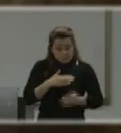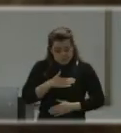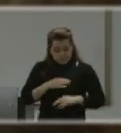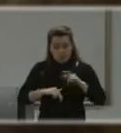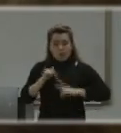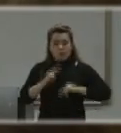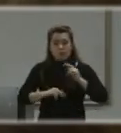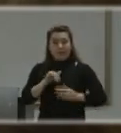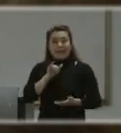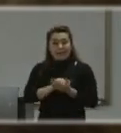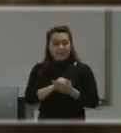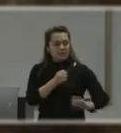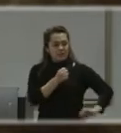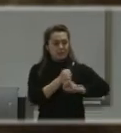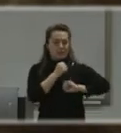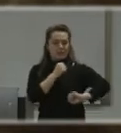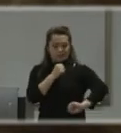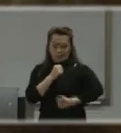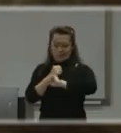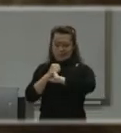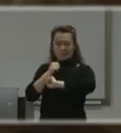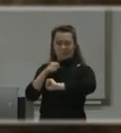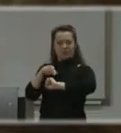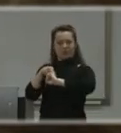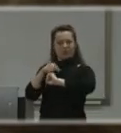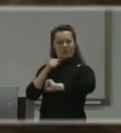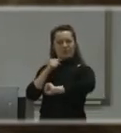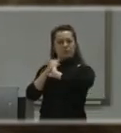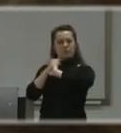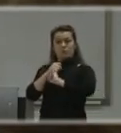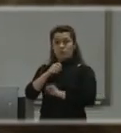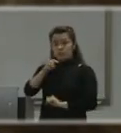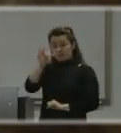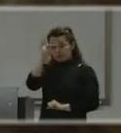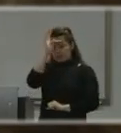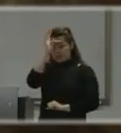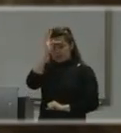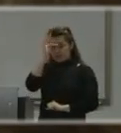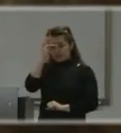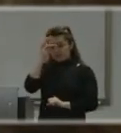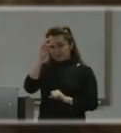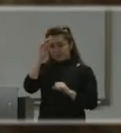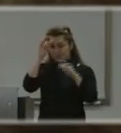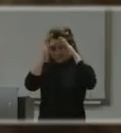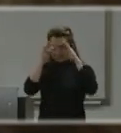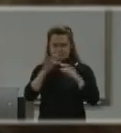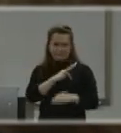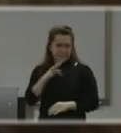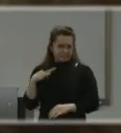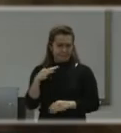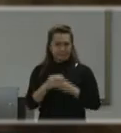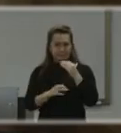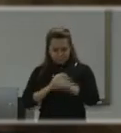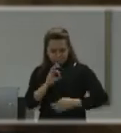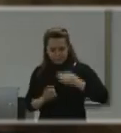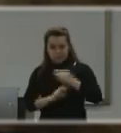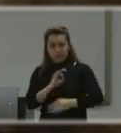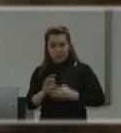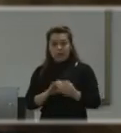ese tipo de apoyos, si están vistos desde el punto de vista terapéutico, nos van a lesionar mucho más, porque casi siempre los caminos que se